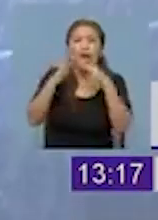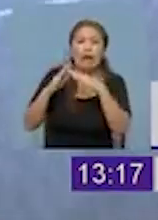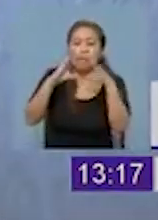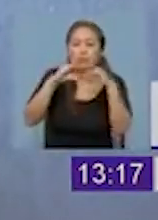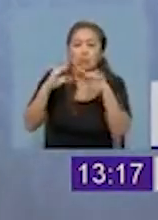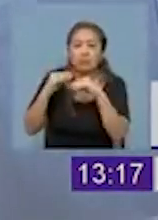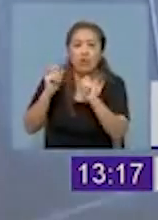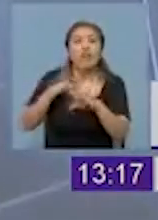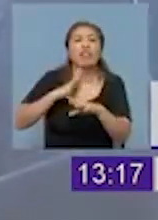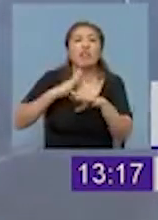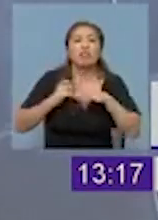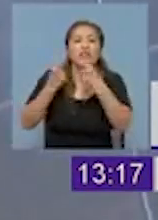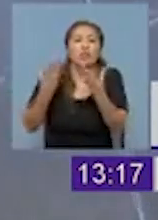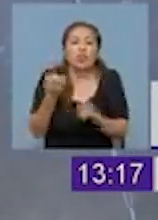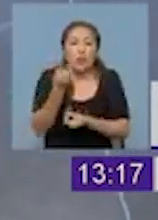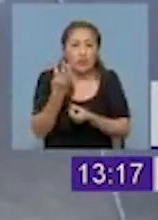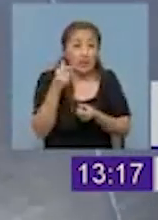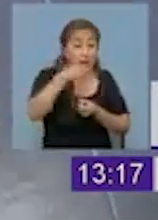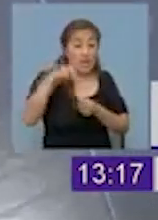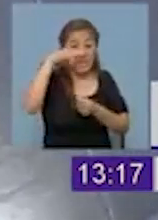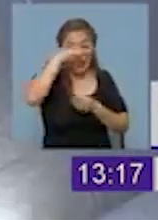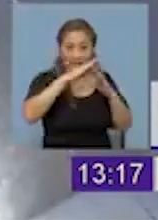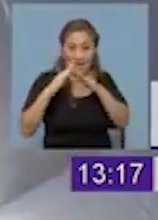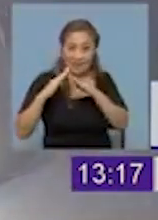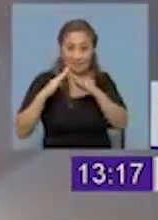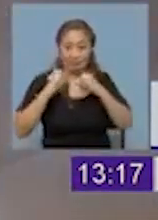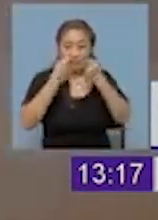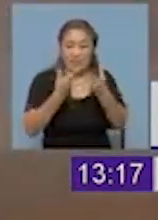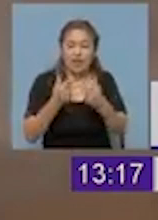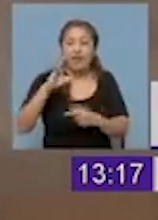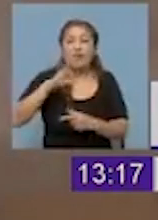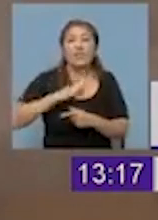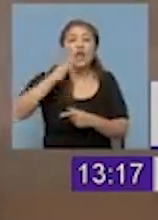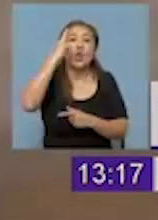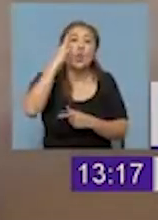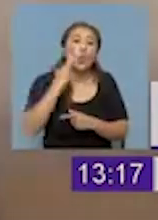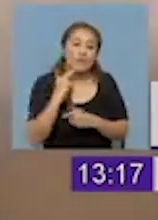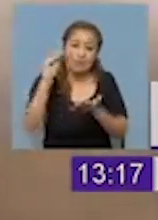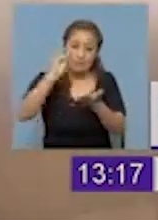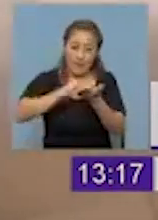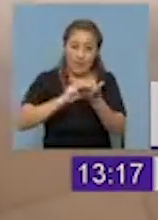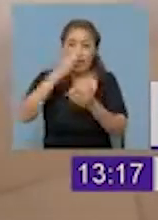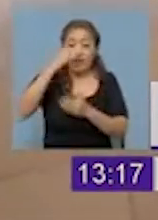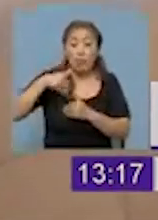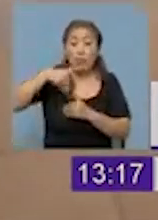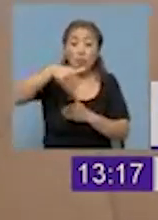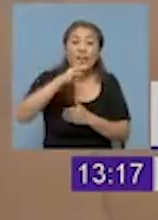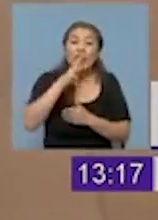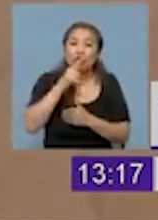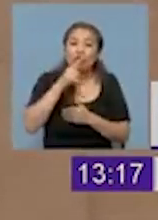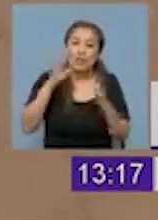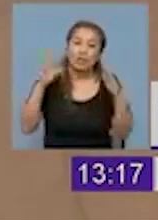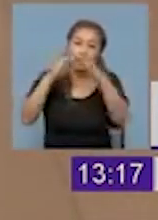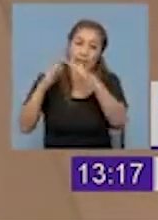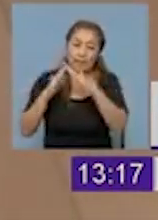faltan entregarlo entregamos 7 viviendas no quedan entregar 9 la primera etapa y nos queda entregar 14 en la segunda etapa